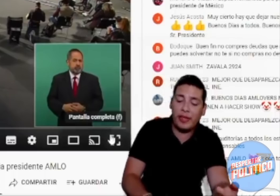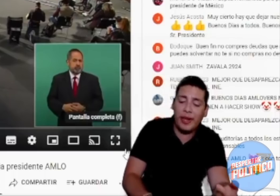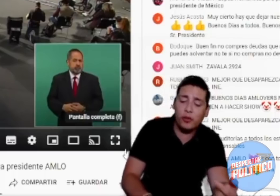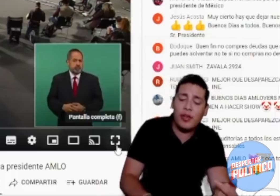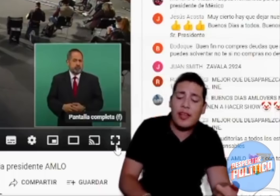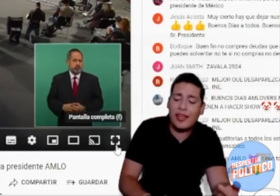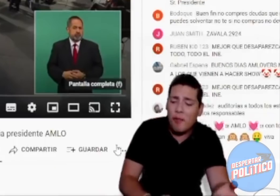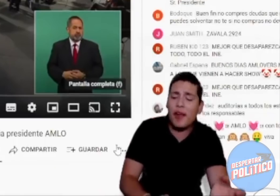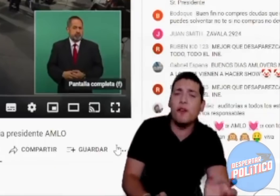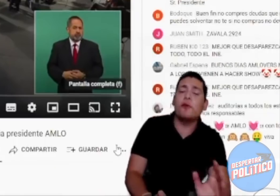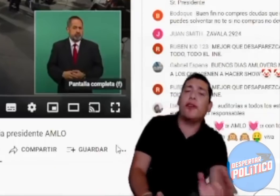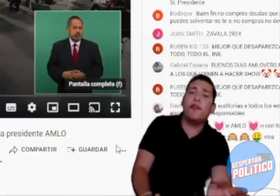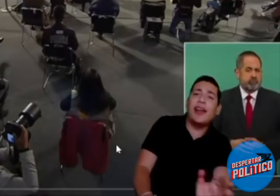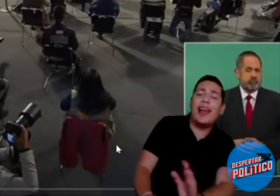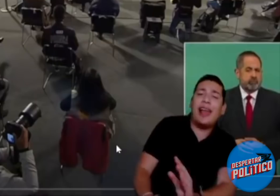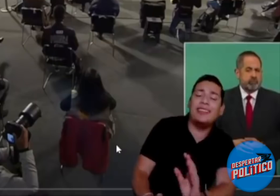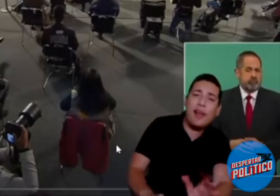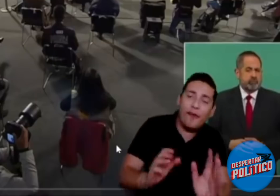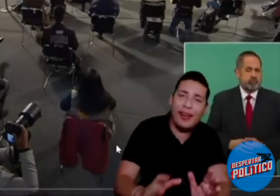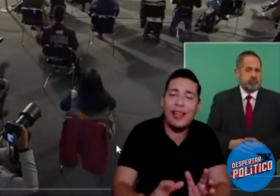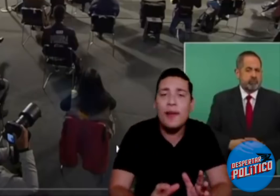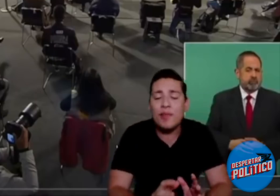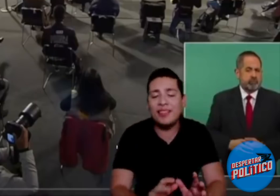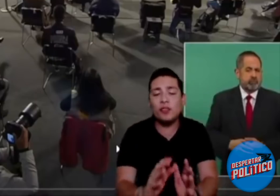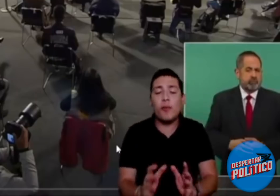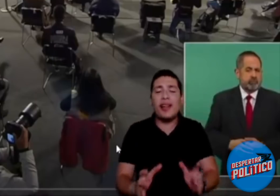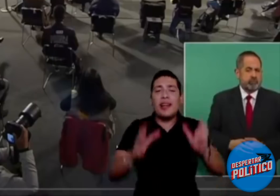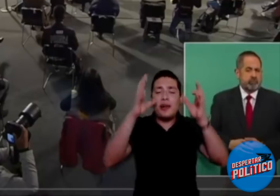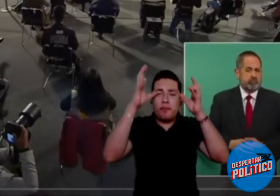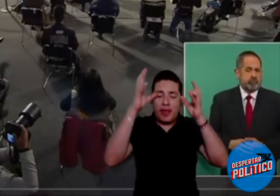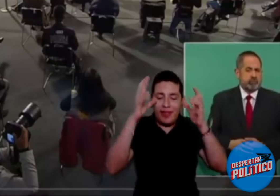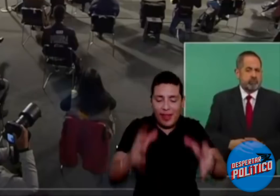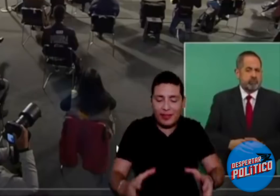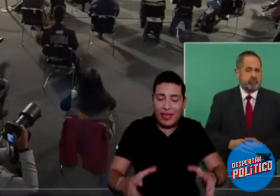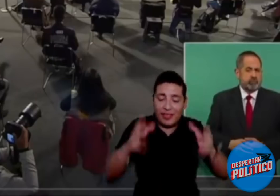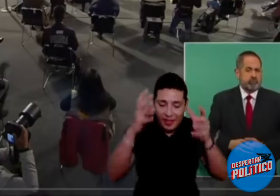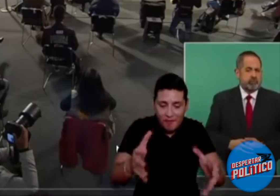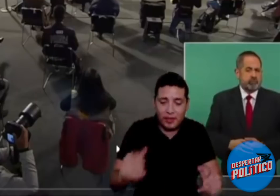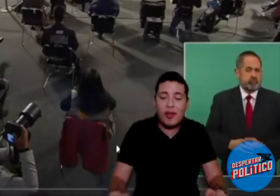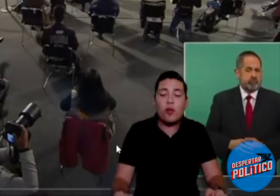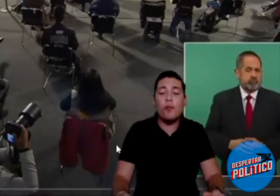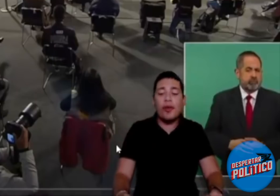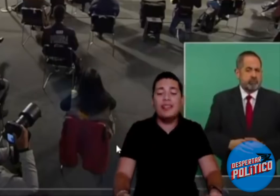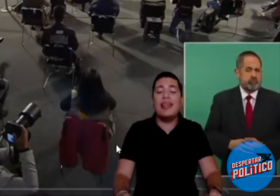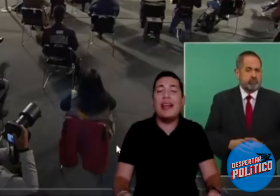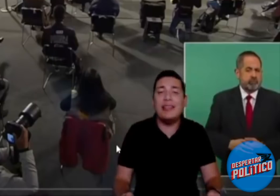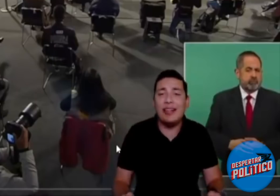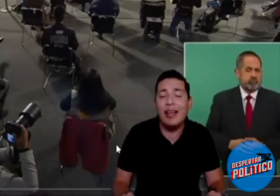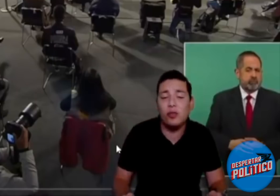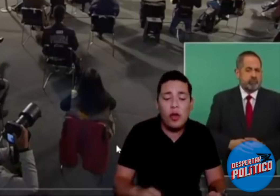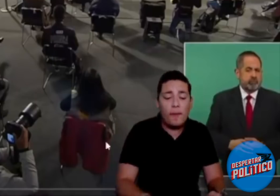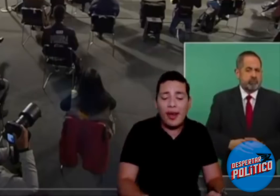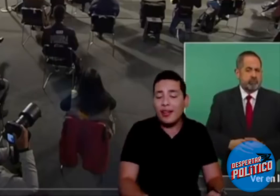los mexicanos. Y qué bueno, porque al final hacía falta que se tomaran medidas extremas, como es en